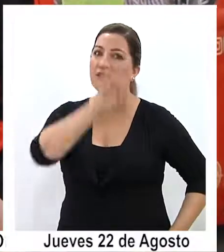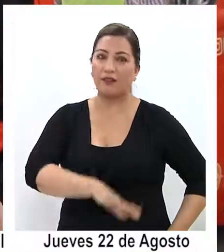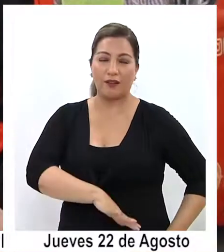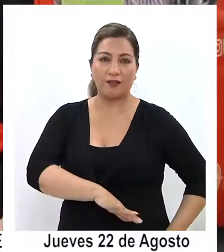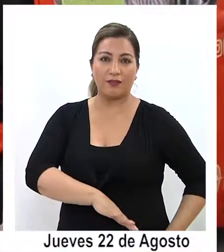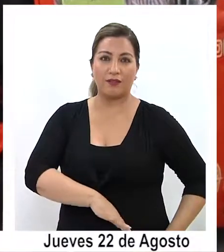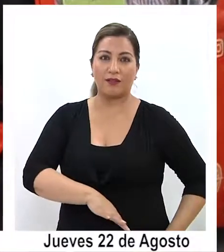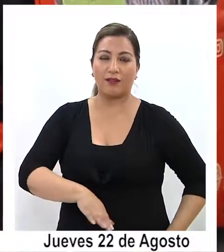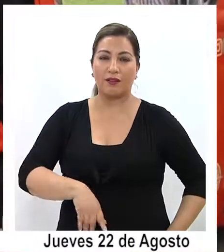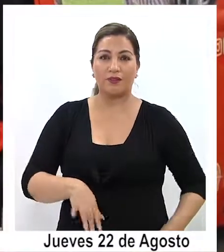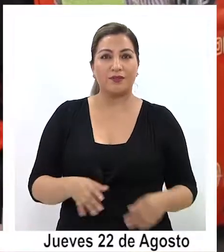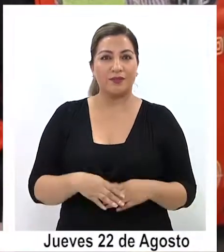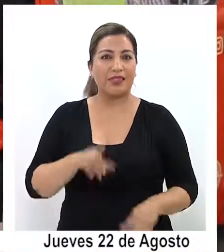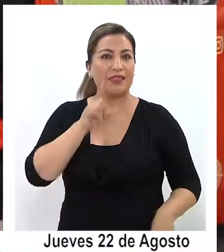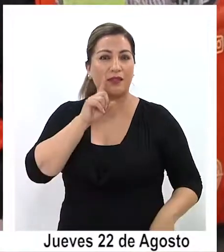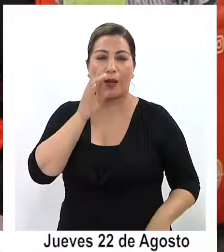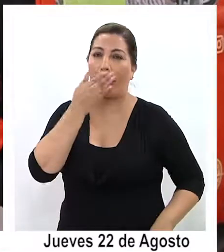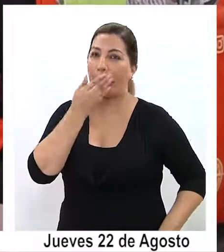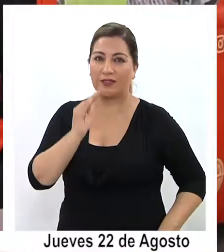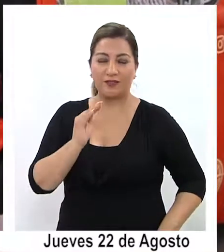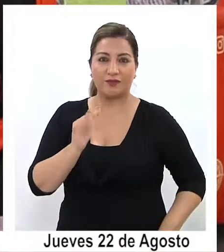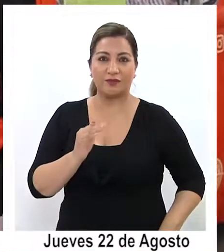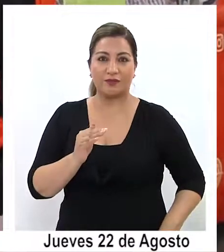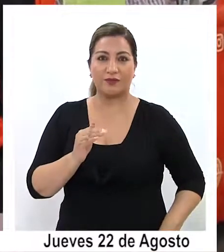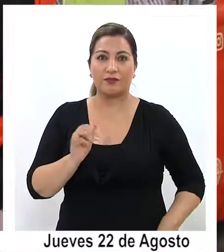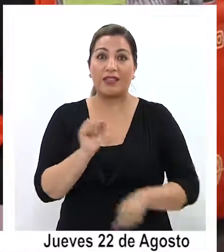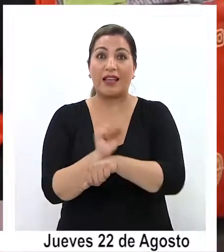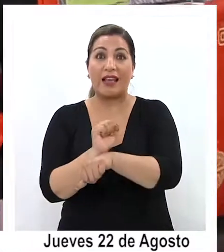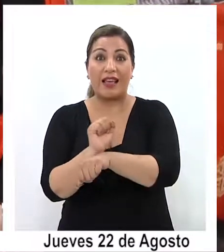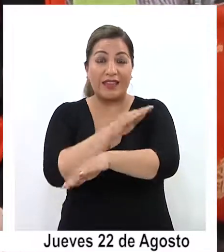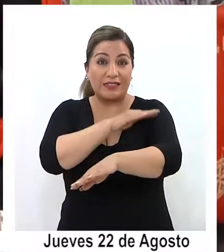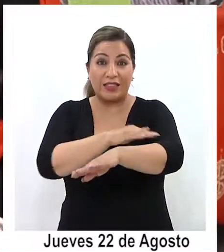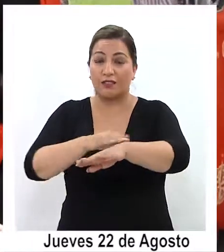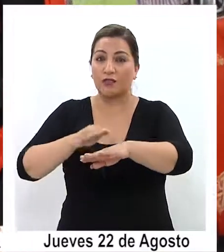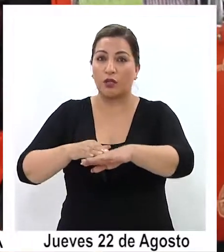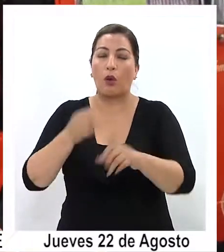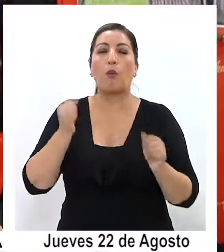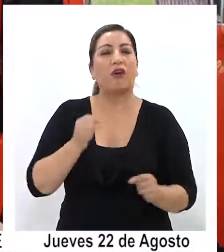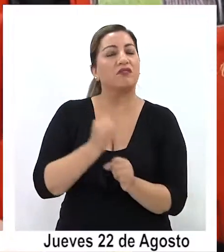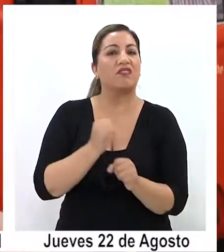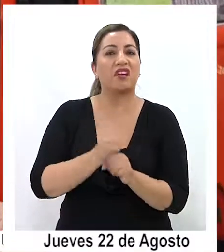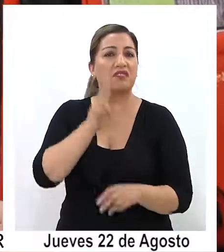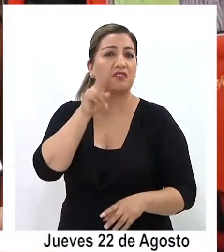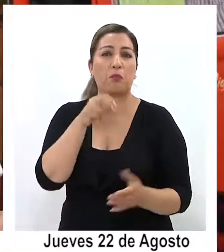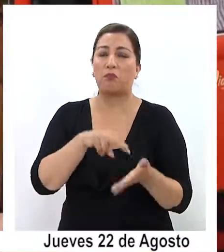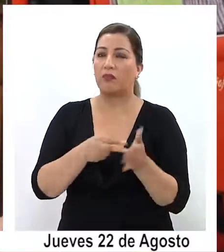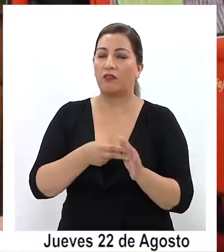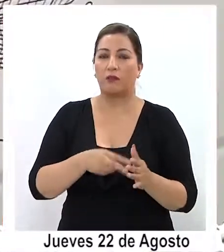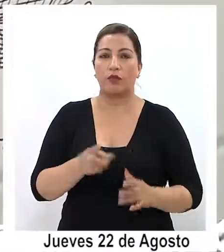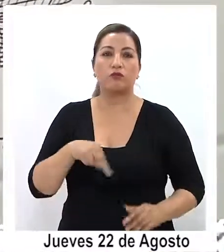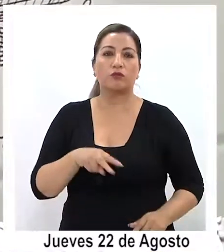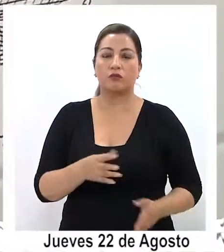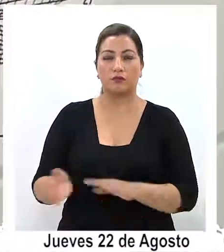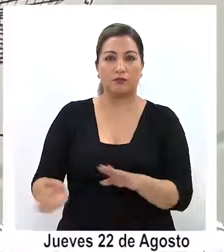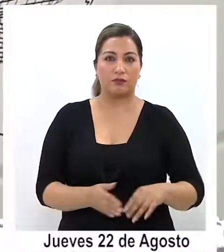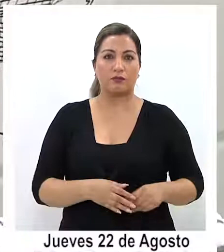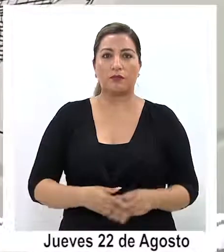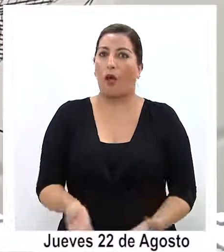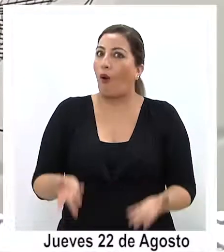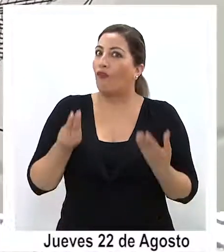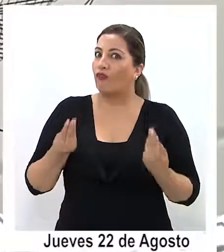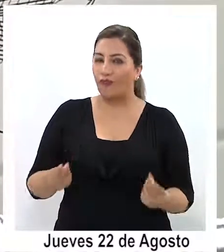como el que tiene los mejores estacionamientos, donde se puede trabajar sin problema, por lo menos lo que llevamos. Estaría